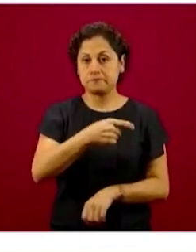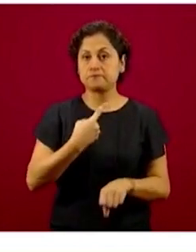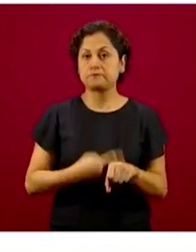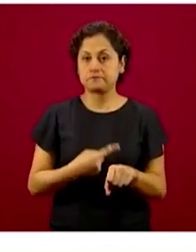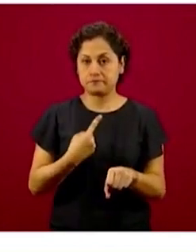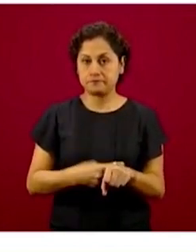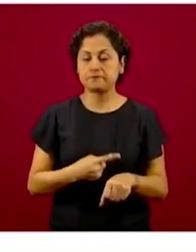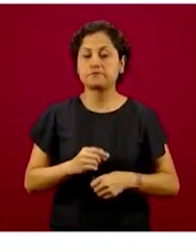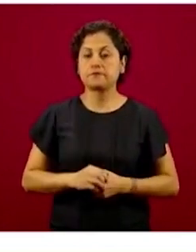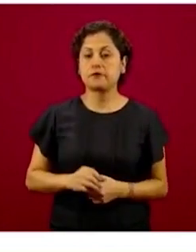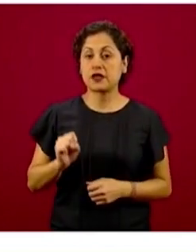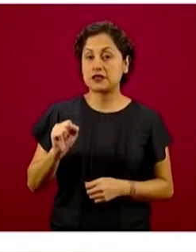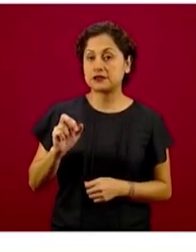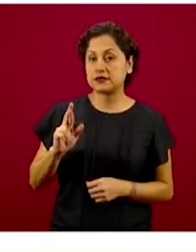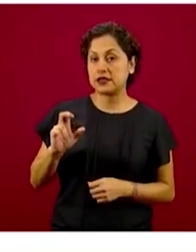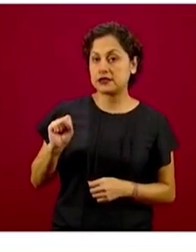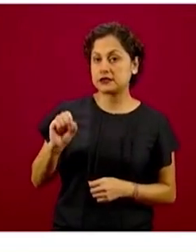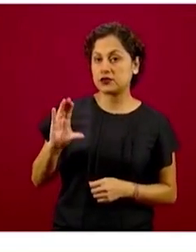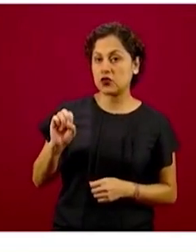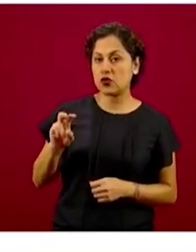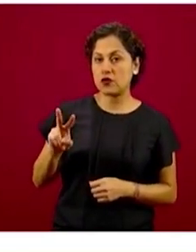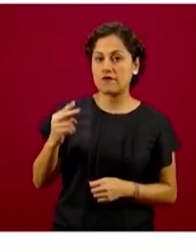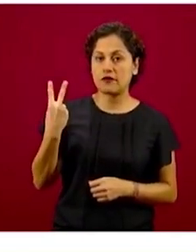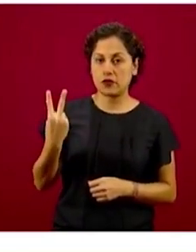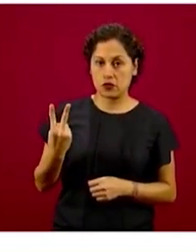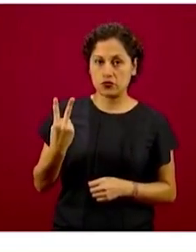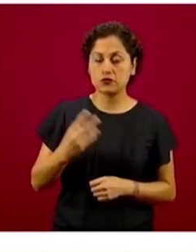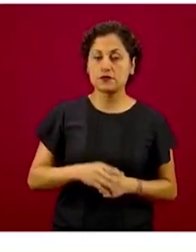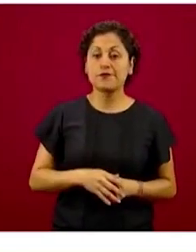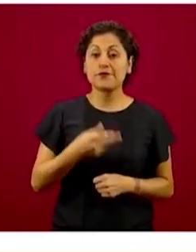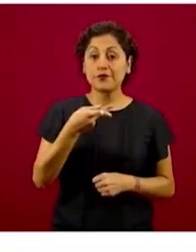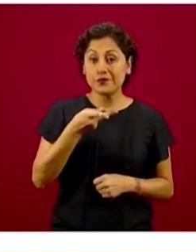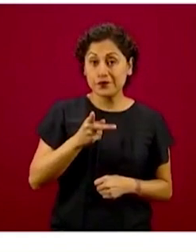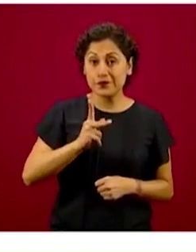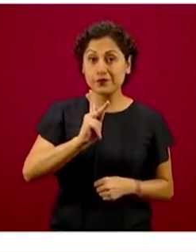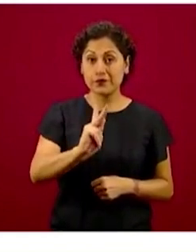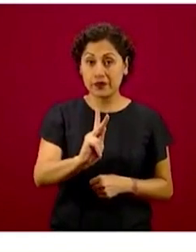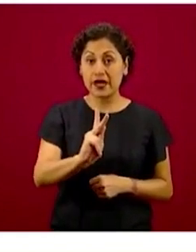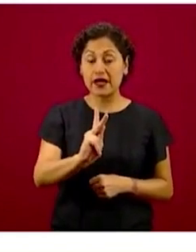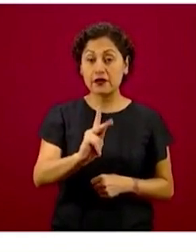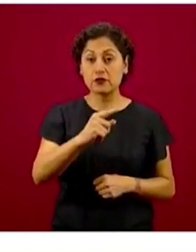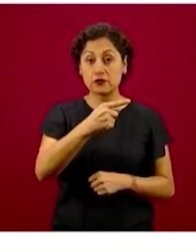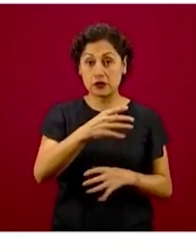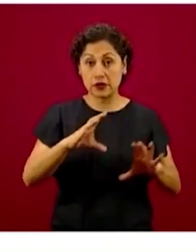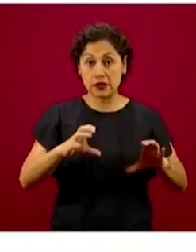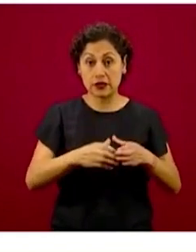contra SARS-CoV-2. Sin embargo, es prácticamente solo una quinta parte,